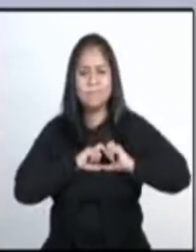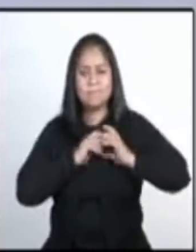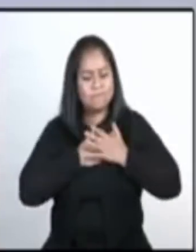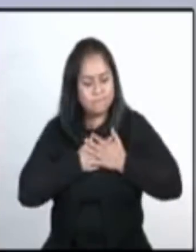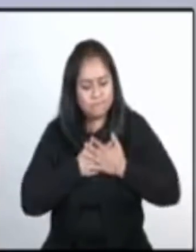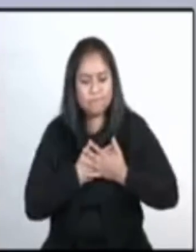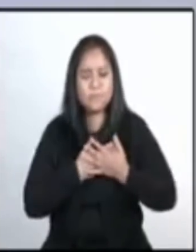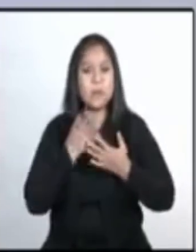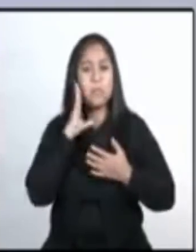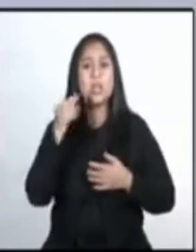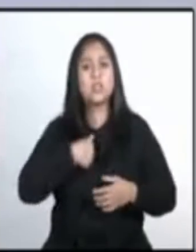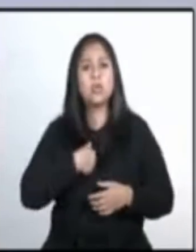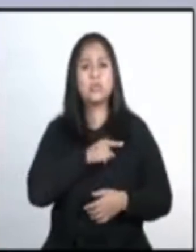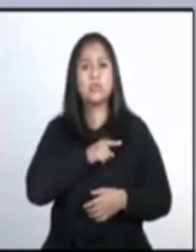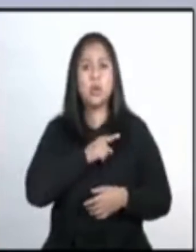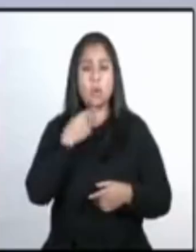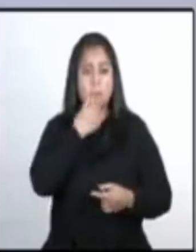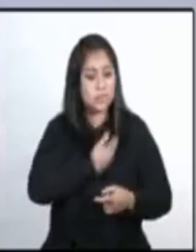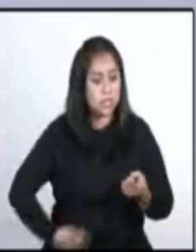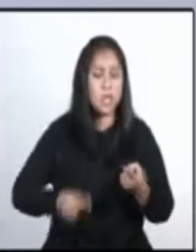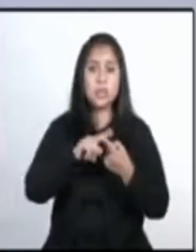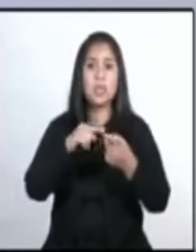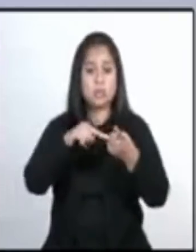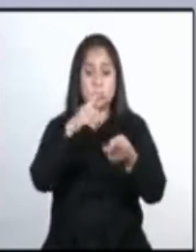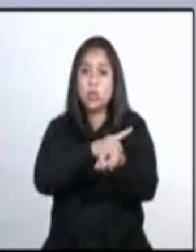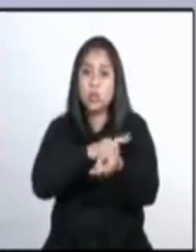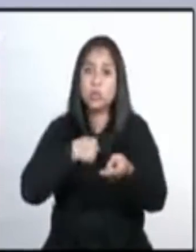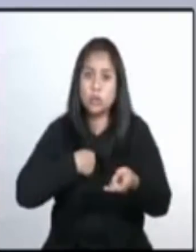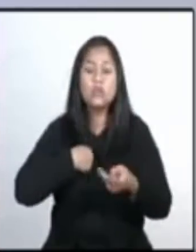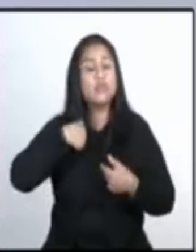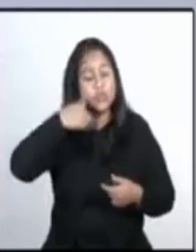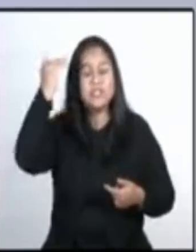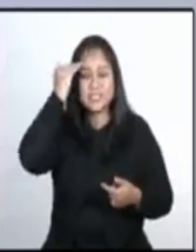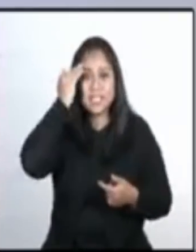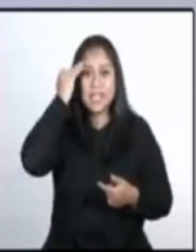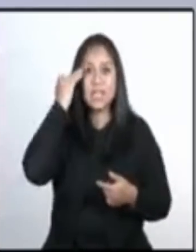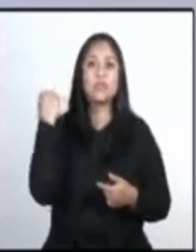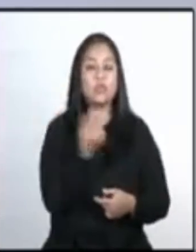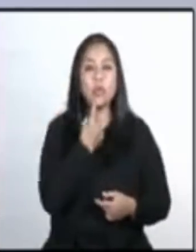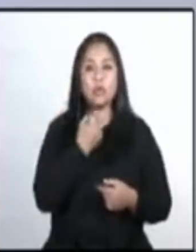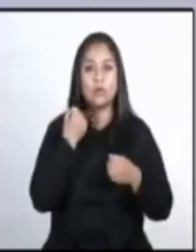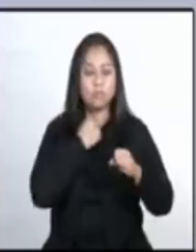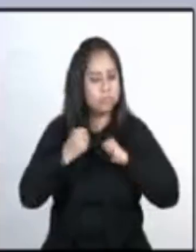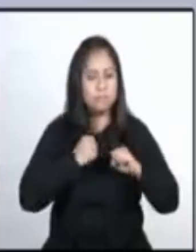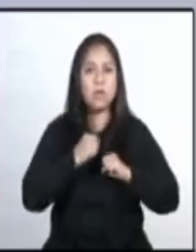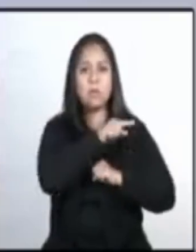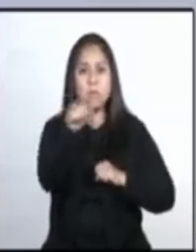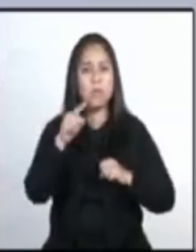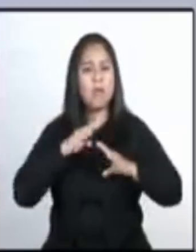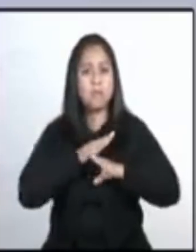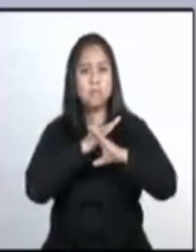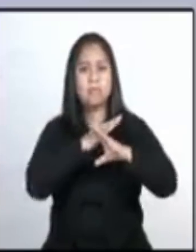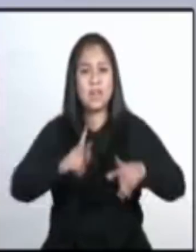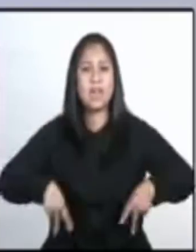como presidente, como médico, como persona, sé que debo hacer todo lo que esté en mis manos por proteger la vida,